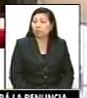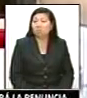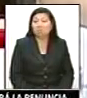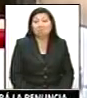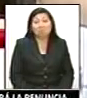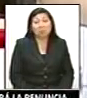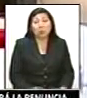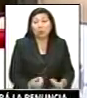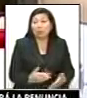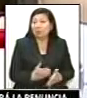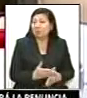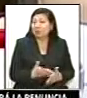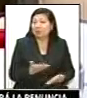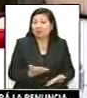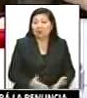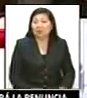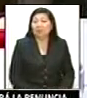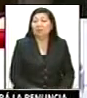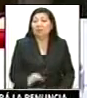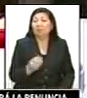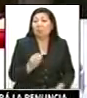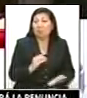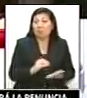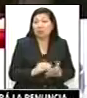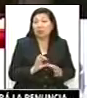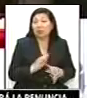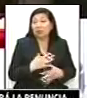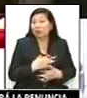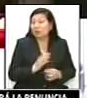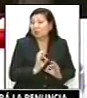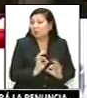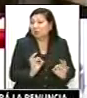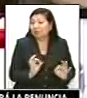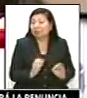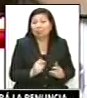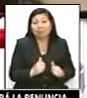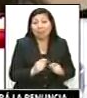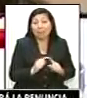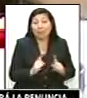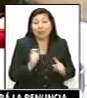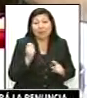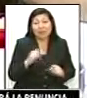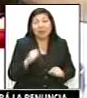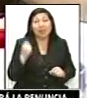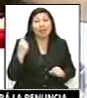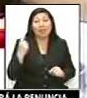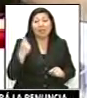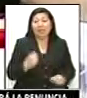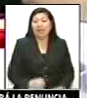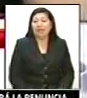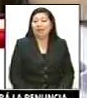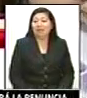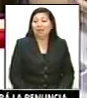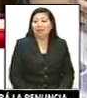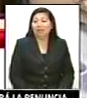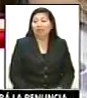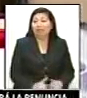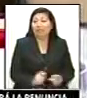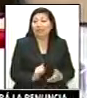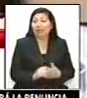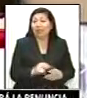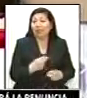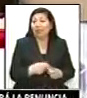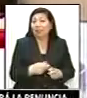Bueno, en cualquier parte las resoluciones, por más que nos gusten o no nos gusten, deben cumplirse, pero se entiende que el Ministerio Público está en una situación de